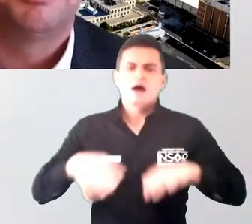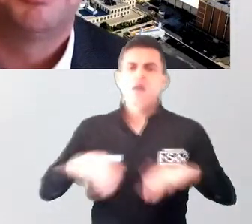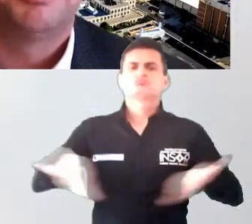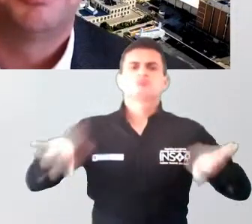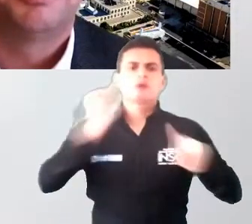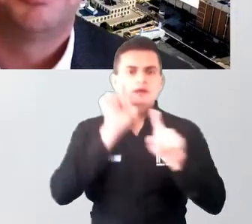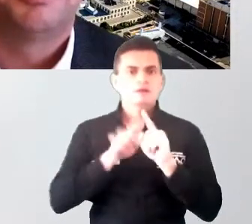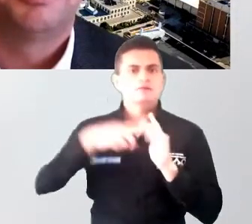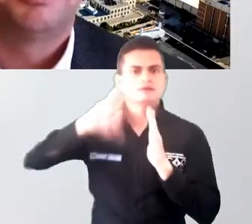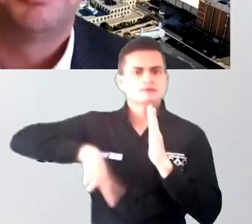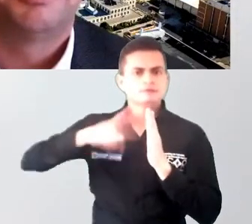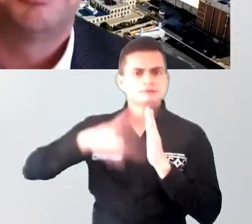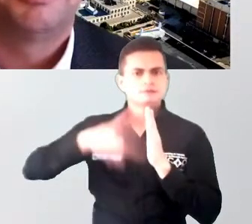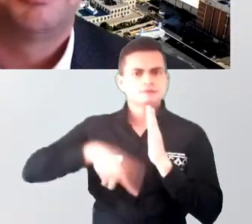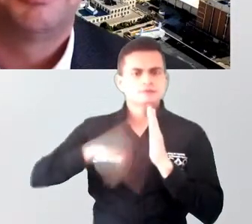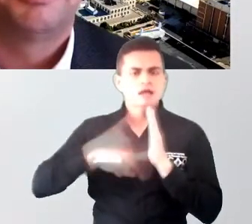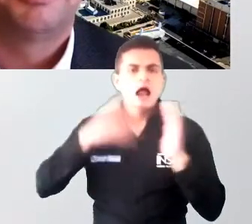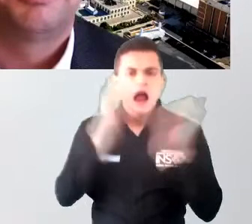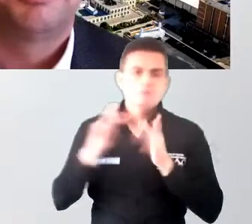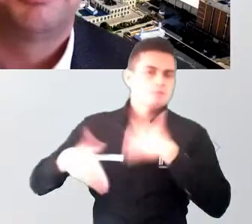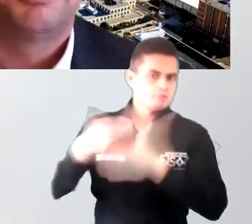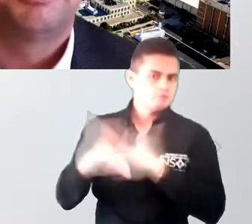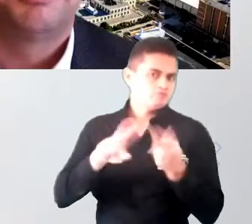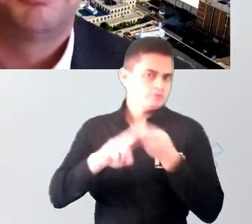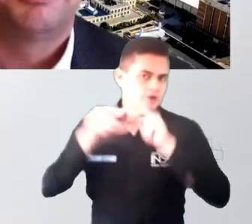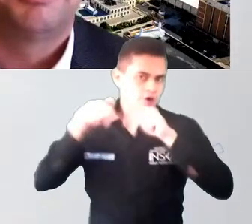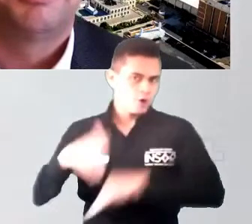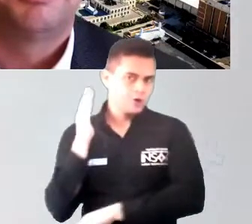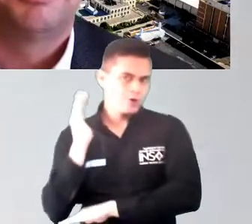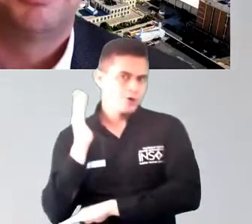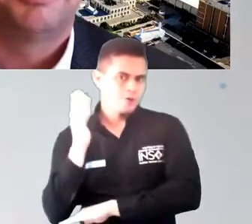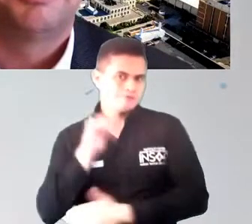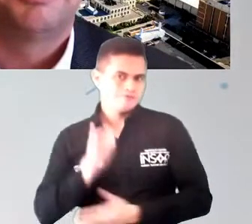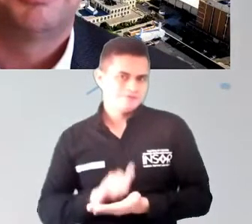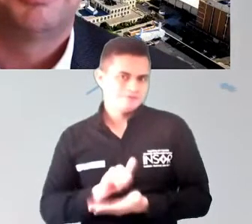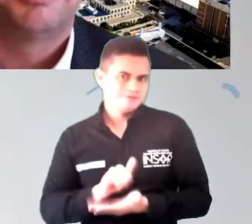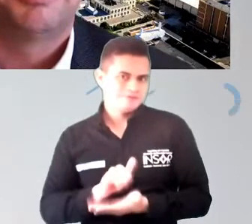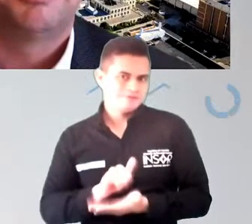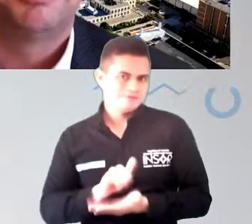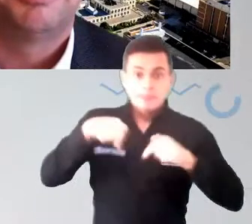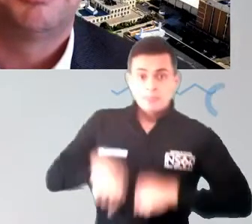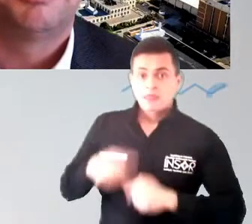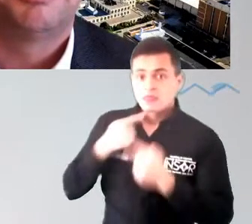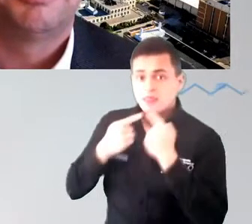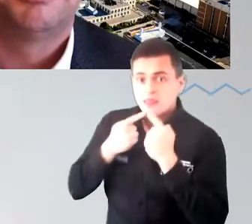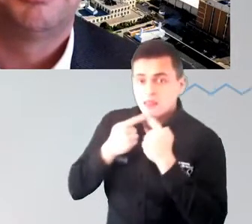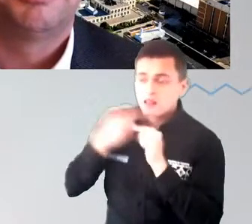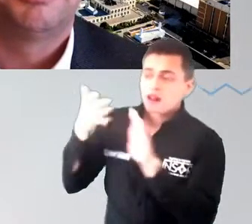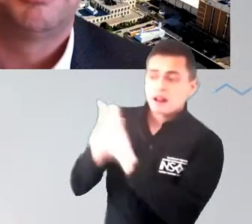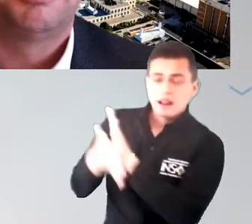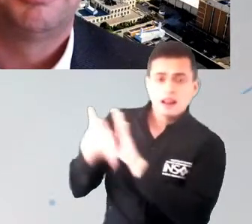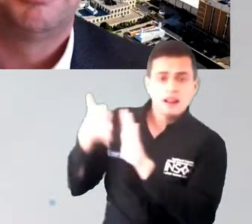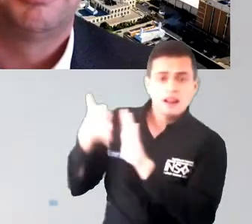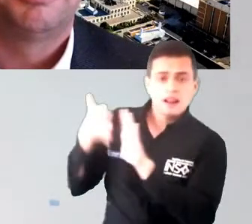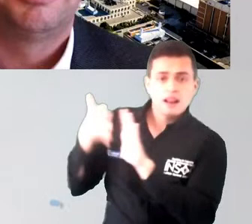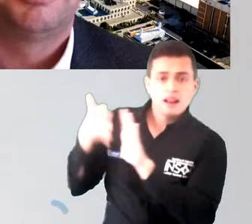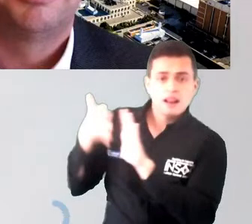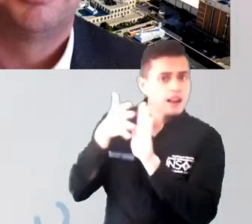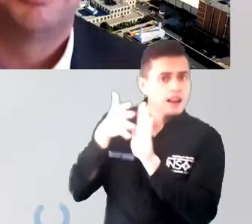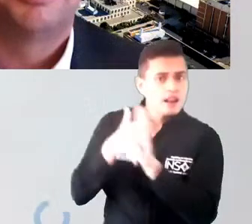de lo que fue su charla. Y que este diálogo que comenzamos, pues es un diálogo que